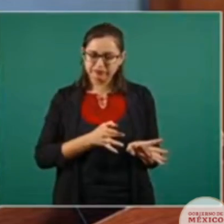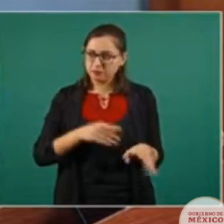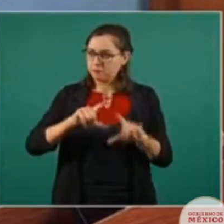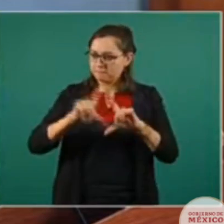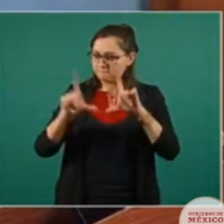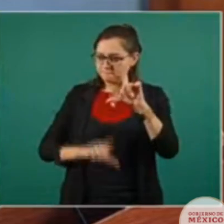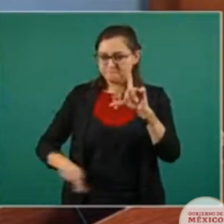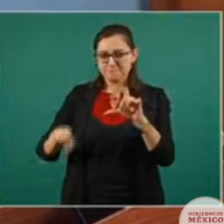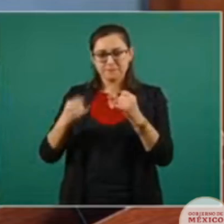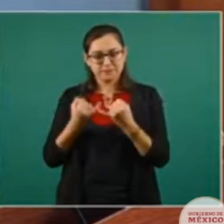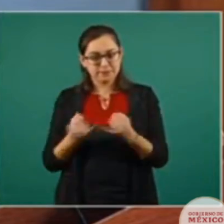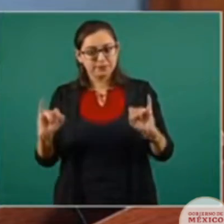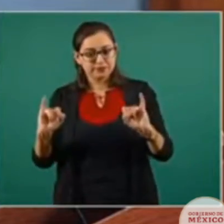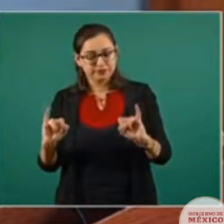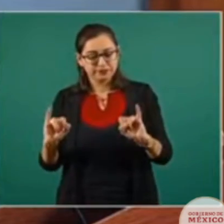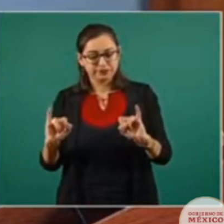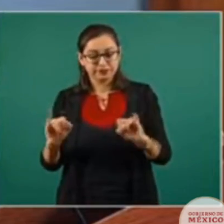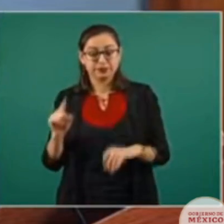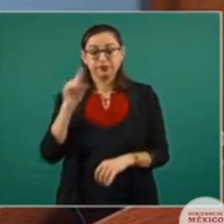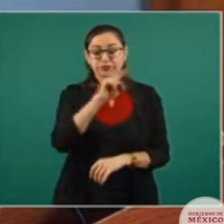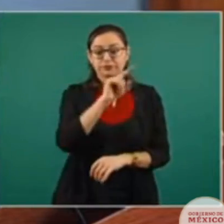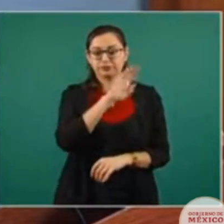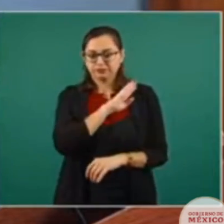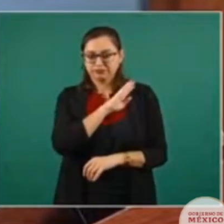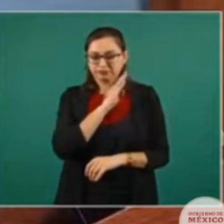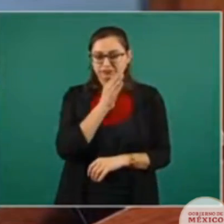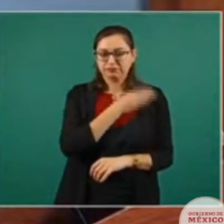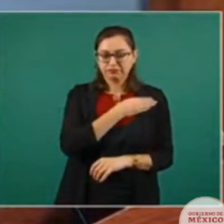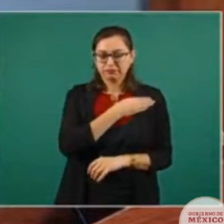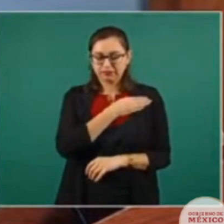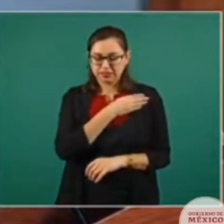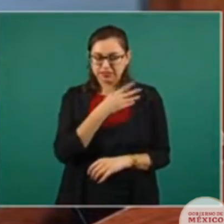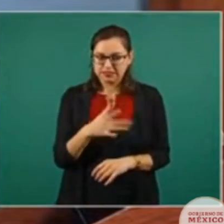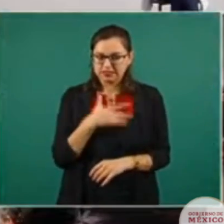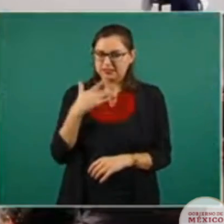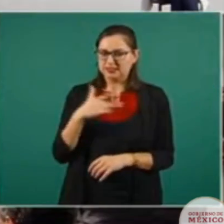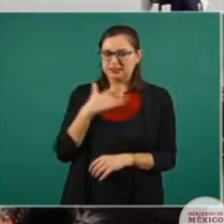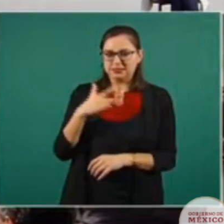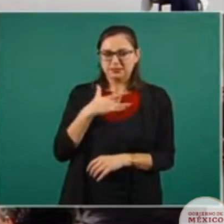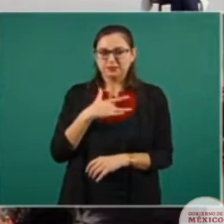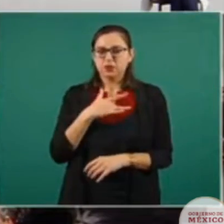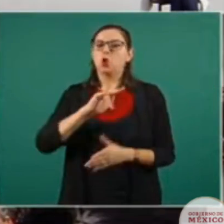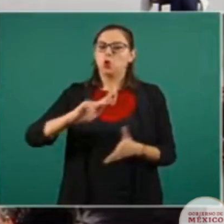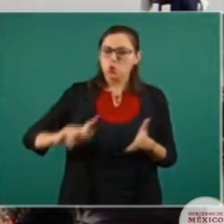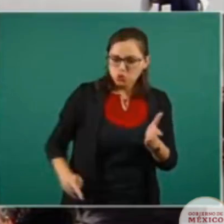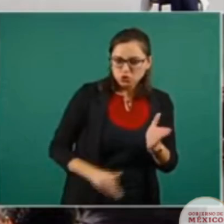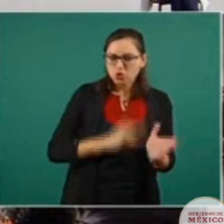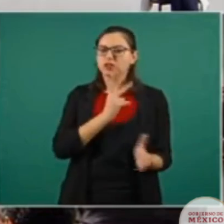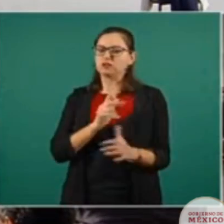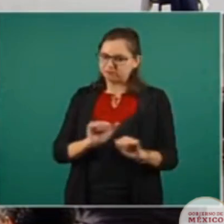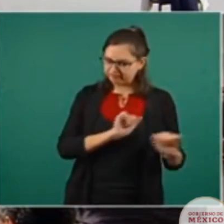el Reino de España intentó de manera infructuosa, aunque con grandes daños a la nación, una